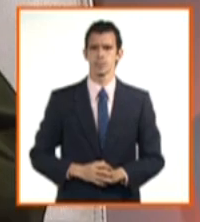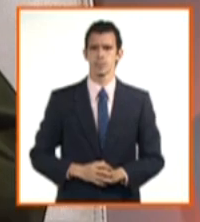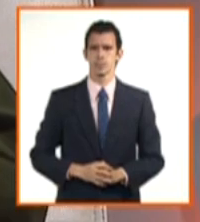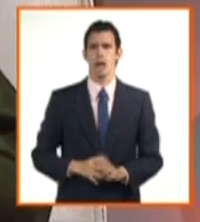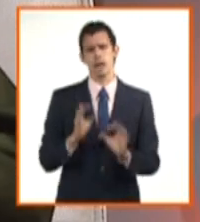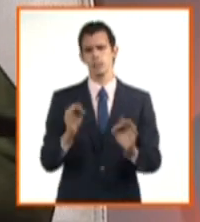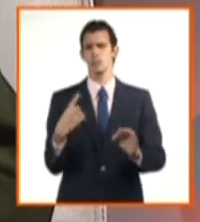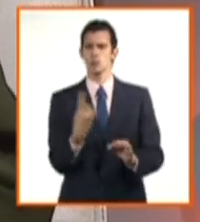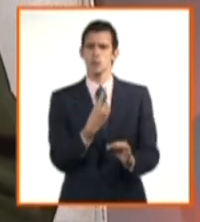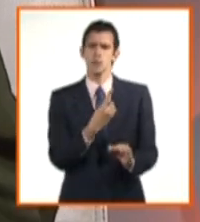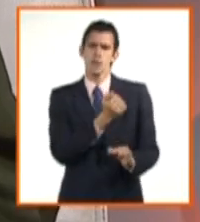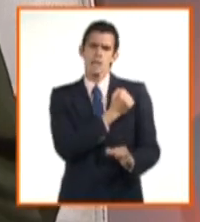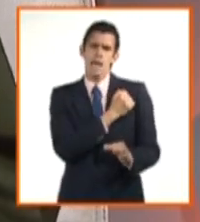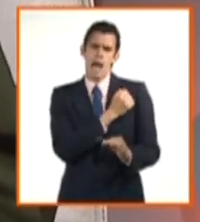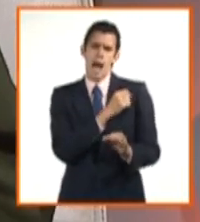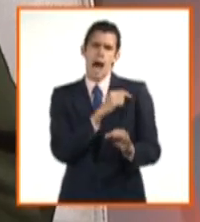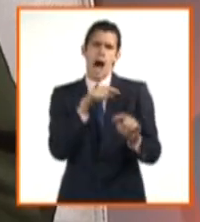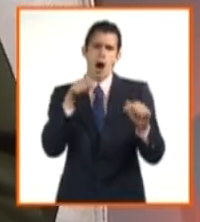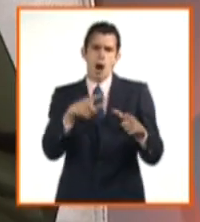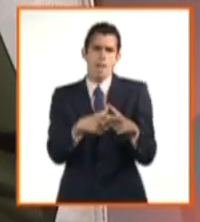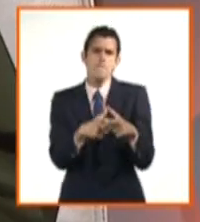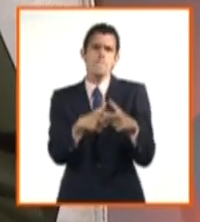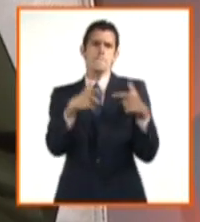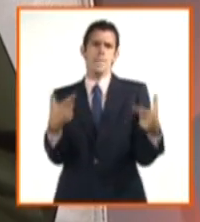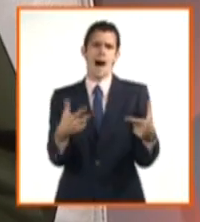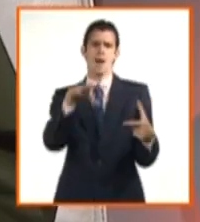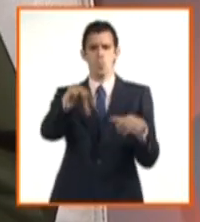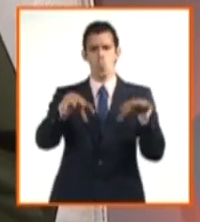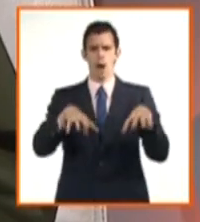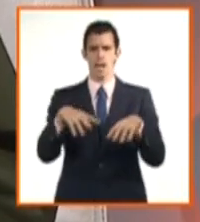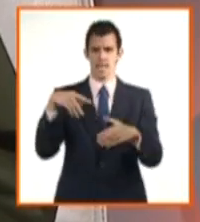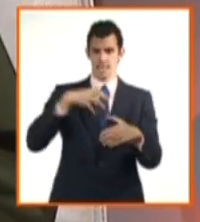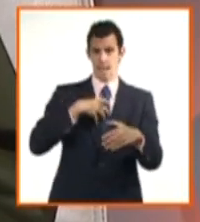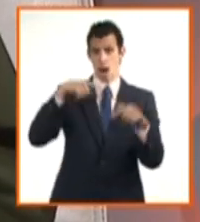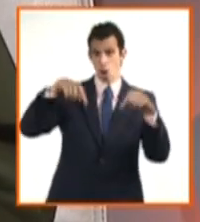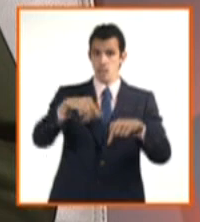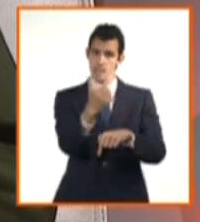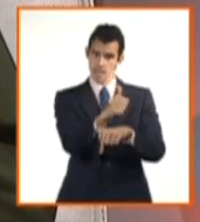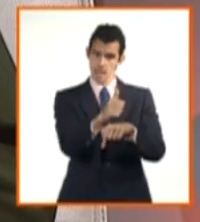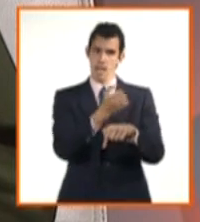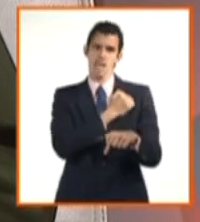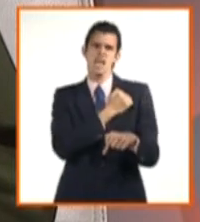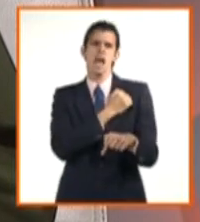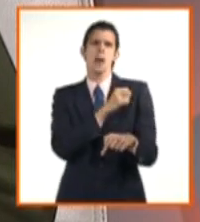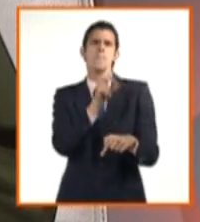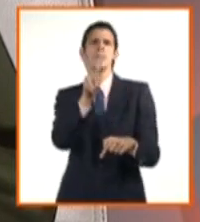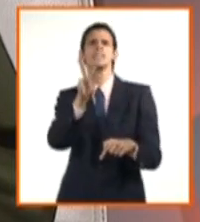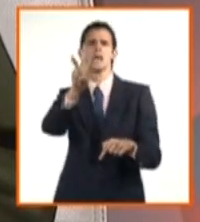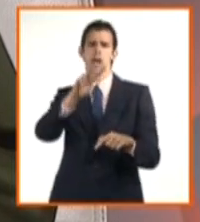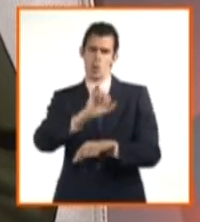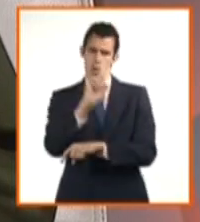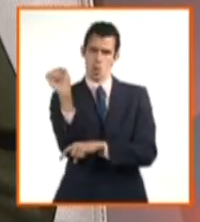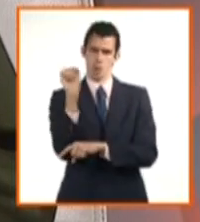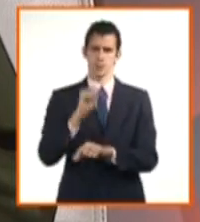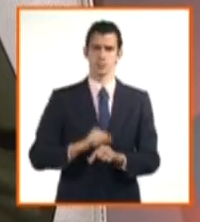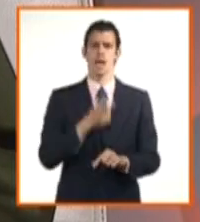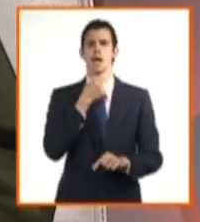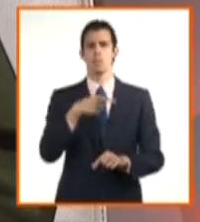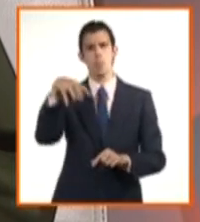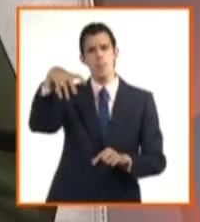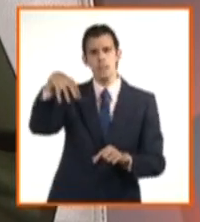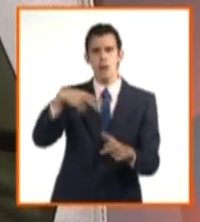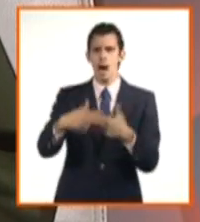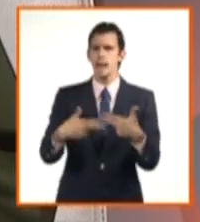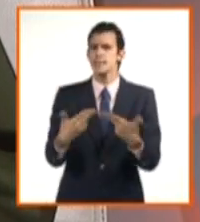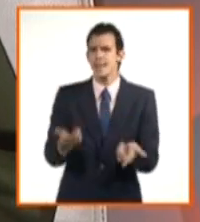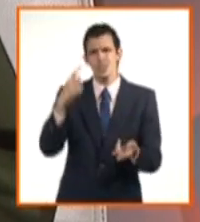llegar a 23 y uno de los trabajo que está haciendo fuerte en la provincia de pinar del río es el fortalecimiento del sistema de vigilancia alerta temprana de la cuenca del cuid aouate